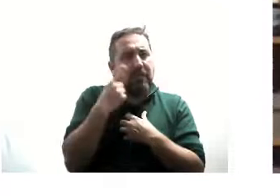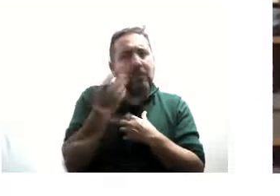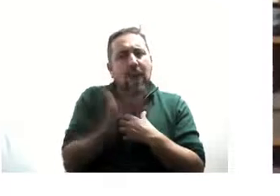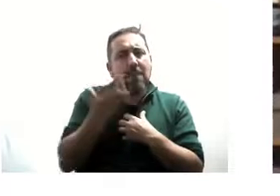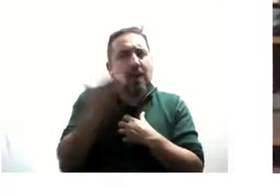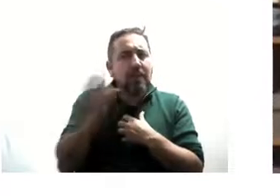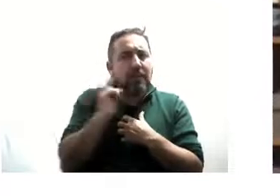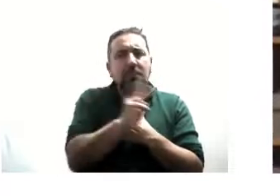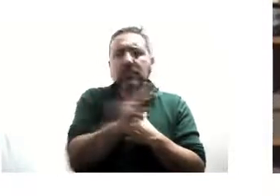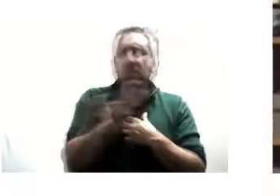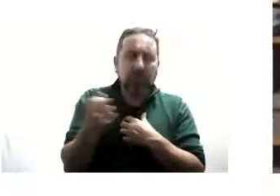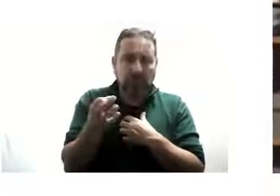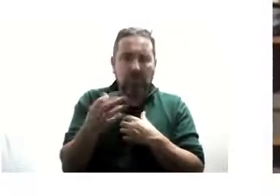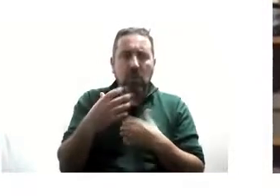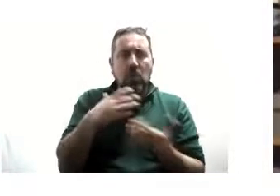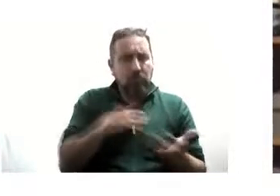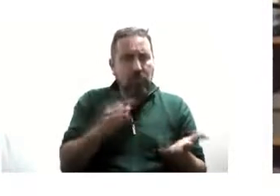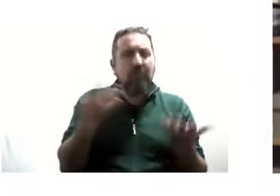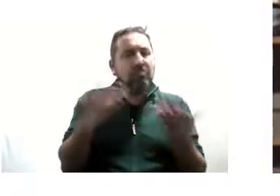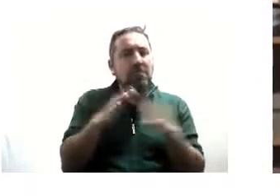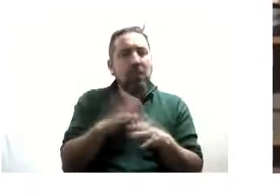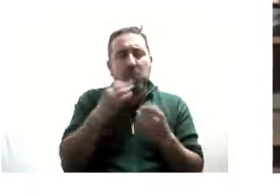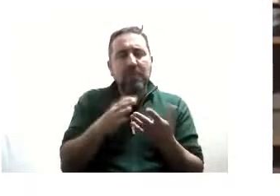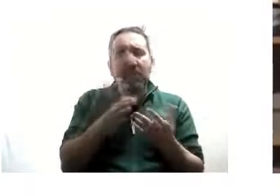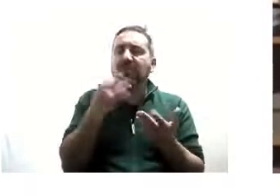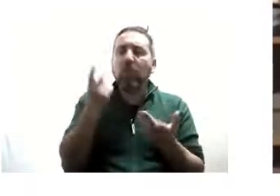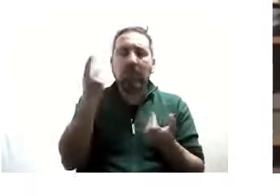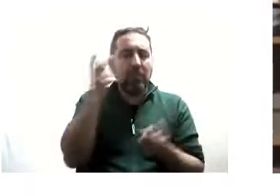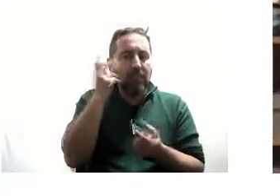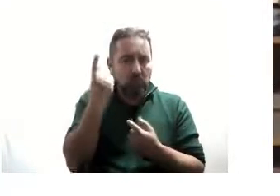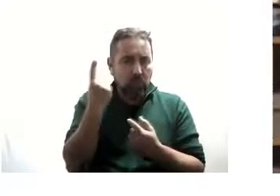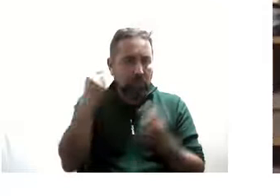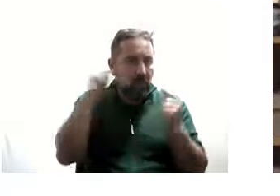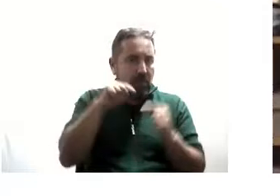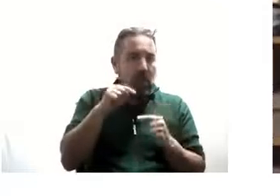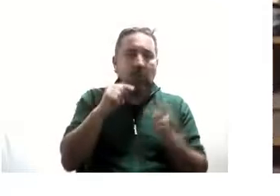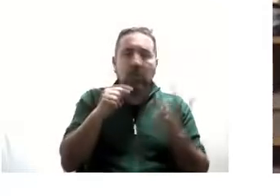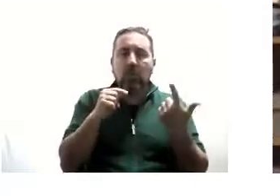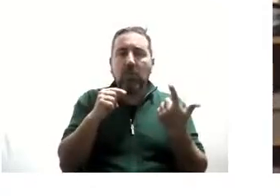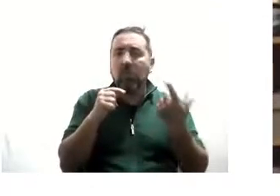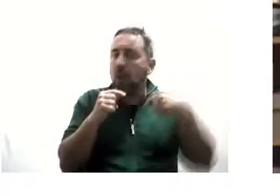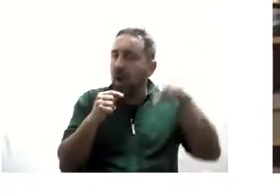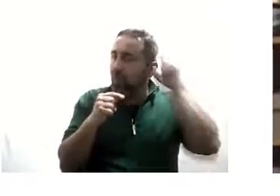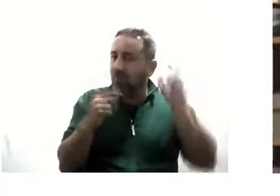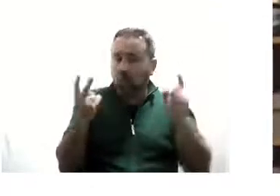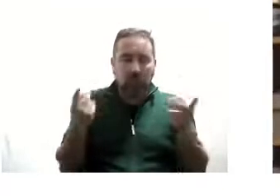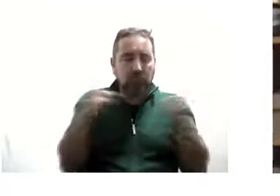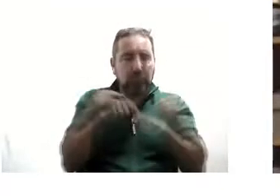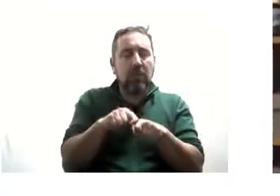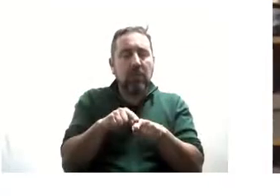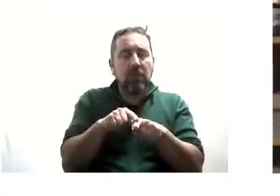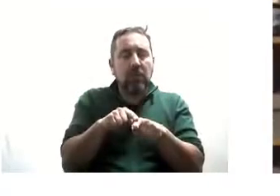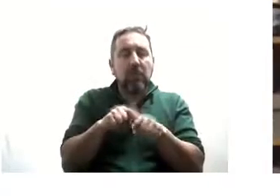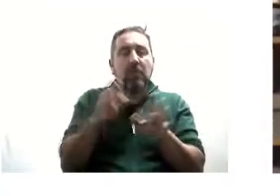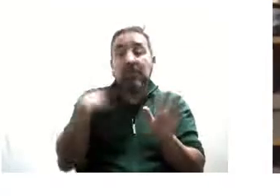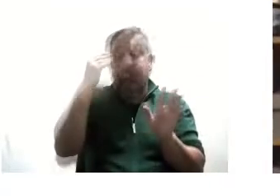pueda, el que sabemos que se puede integrar muy bien la señal de un implante coclear en un lado con un audífono en el otro. Me